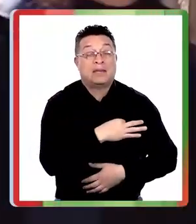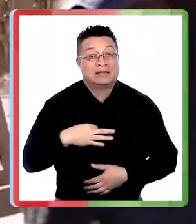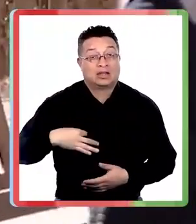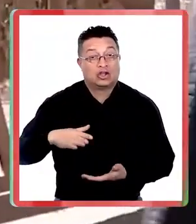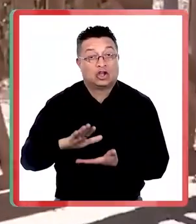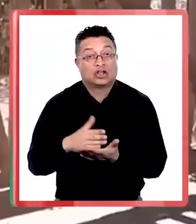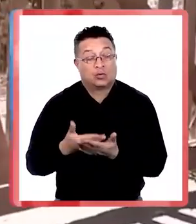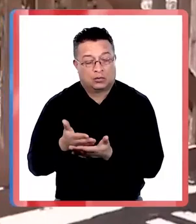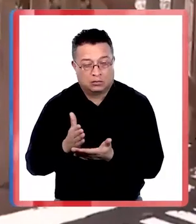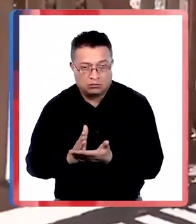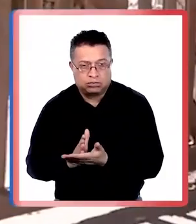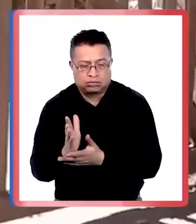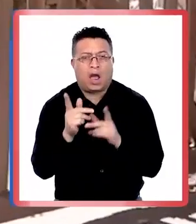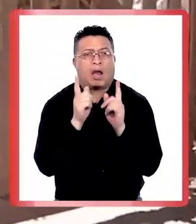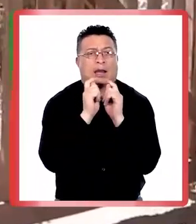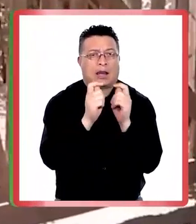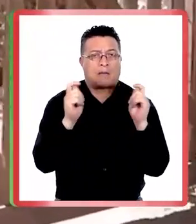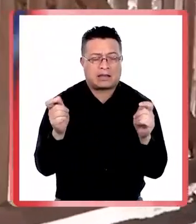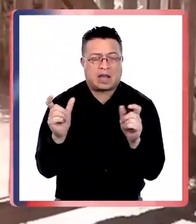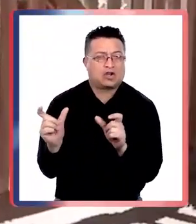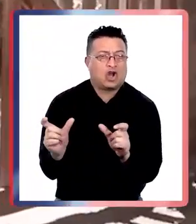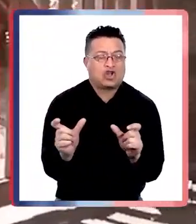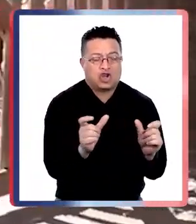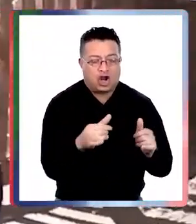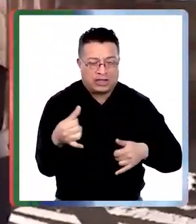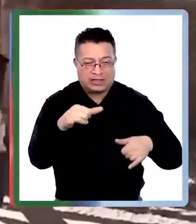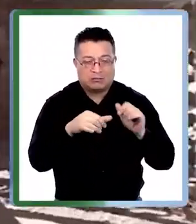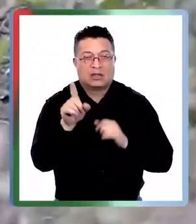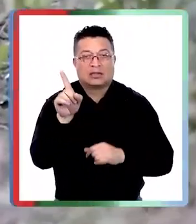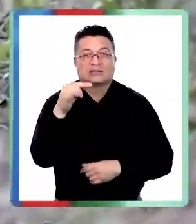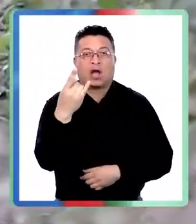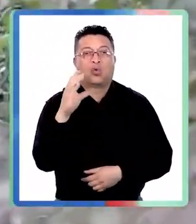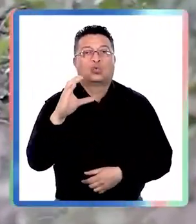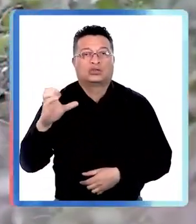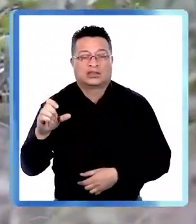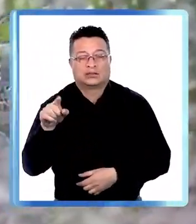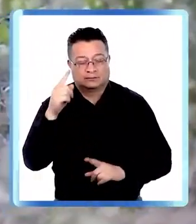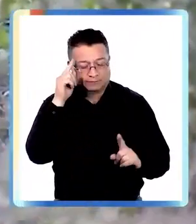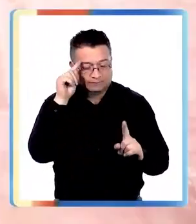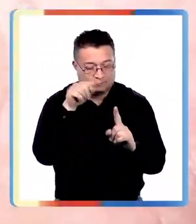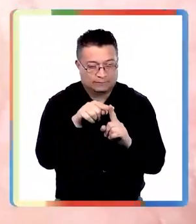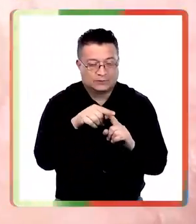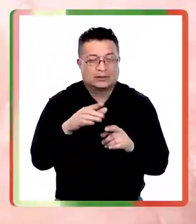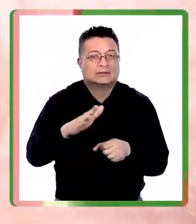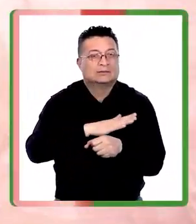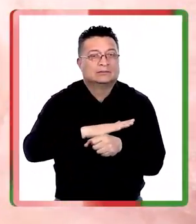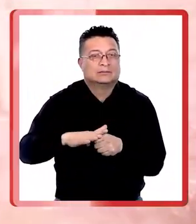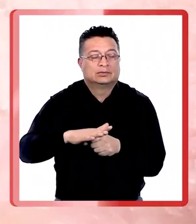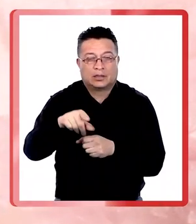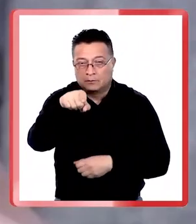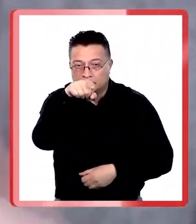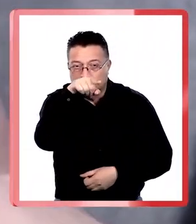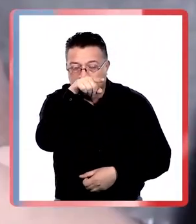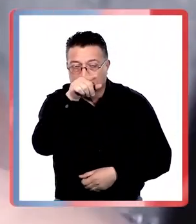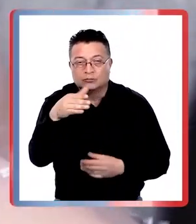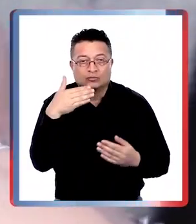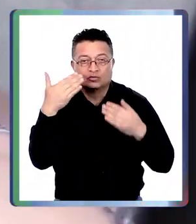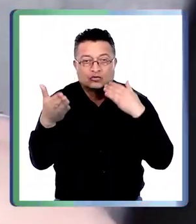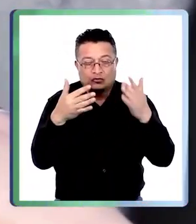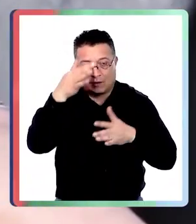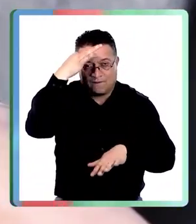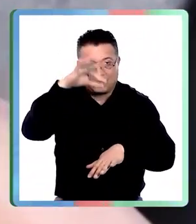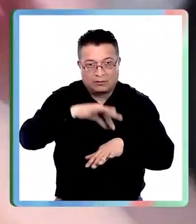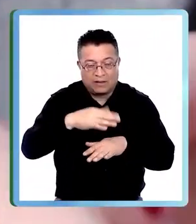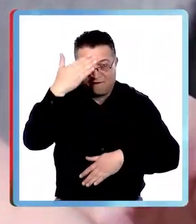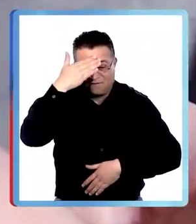campaña de control químico en el Sauce, dirigida a eliminar la presencia del mosquito vector de enfermedades como la fiebre amarilla y el